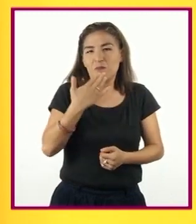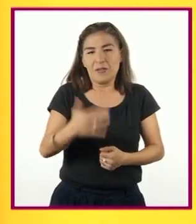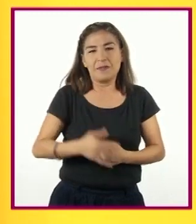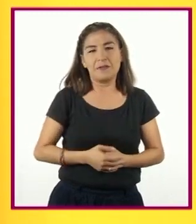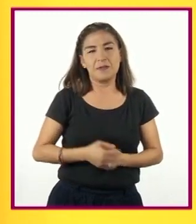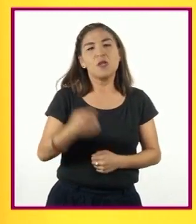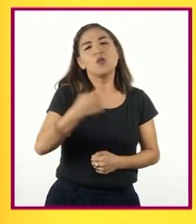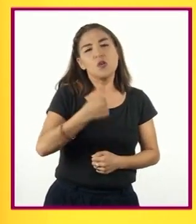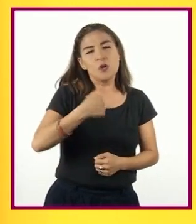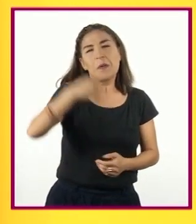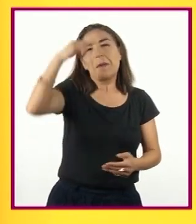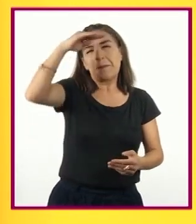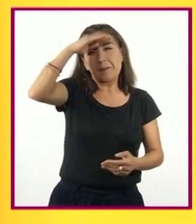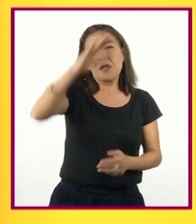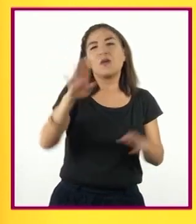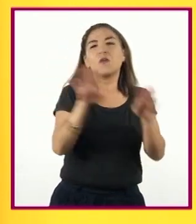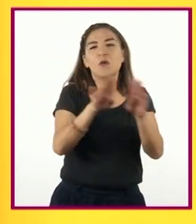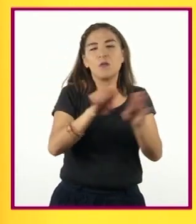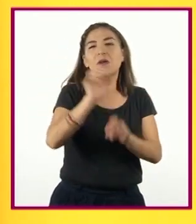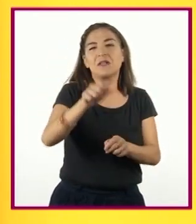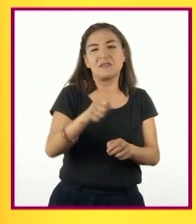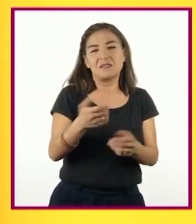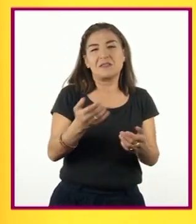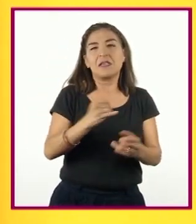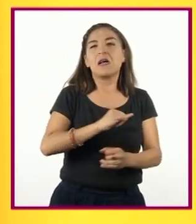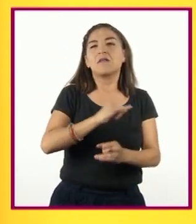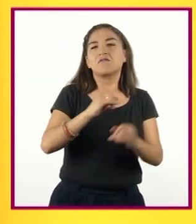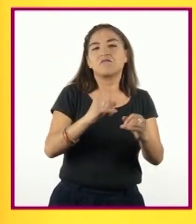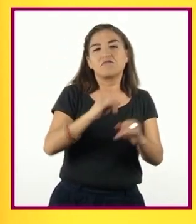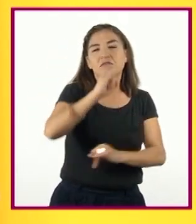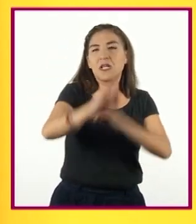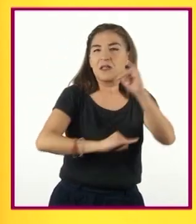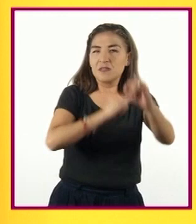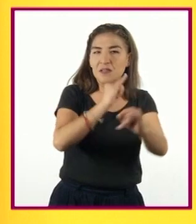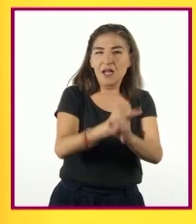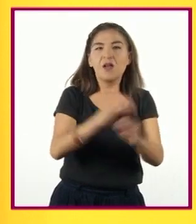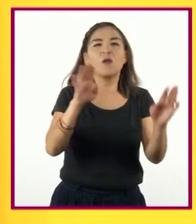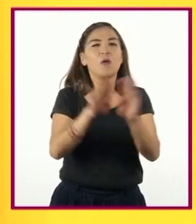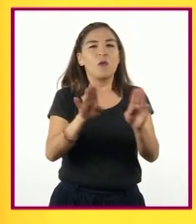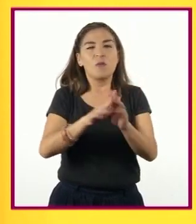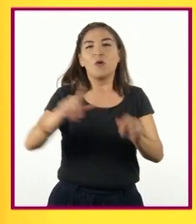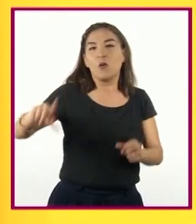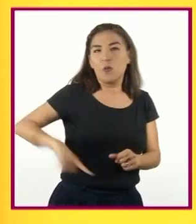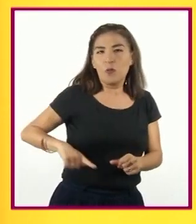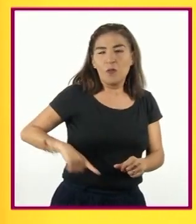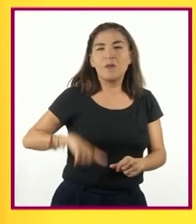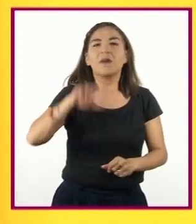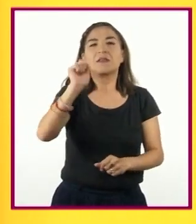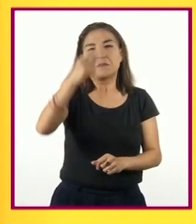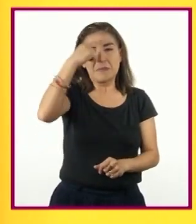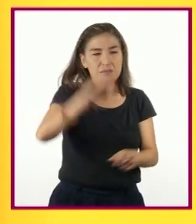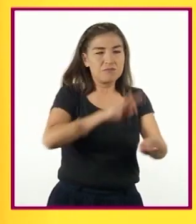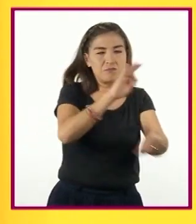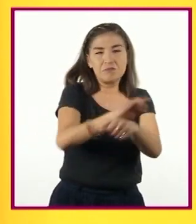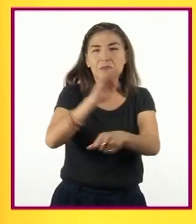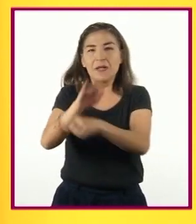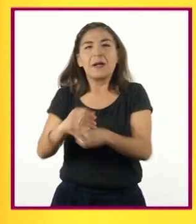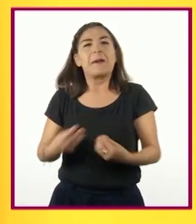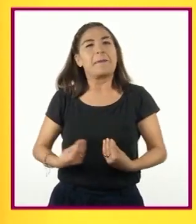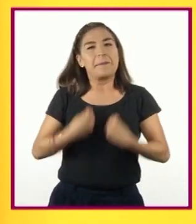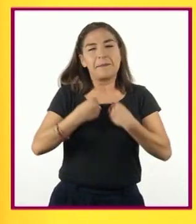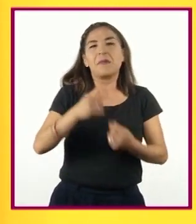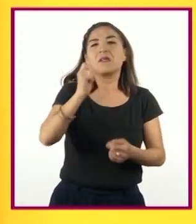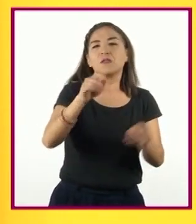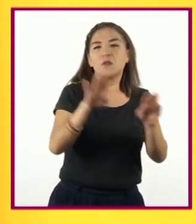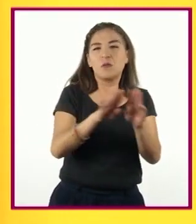yo pienso que debe haber organizaciones internacionales y gubernamentales que favorezcan ciertas condiciones para reducir